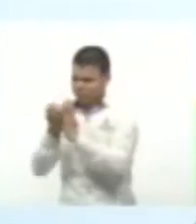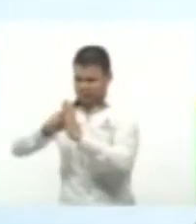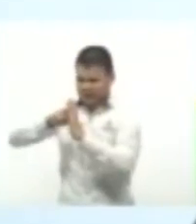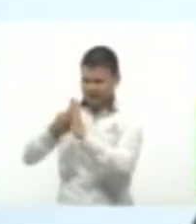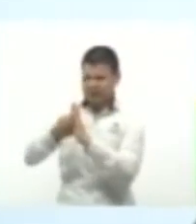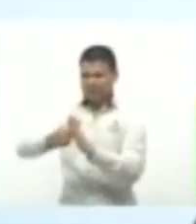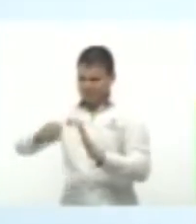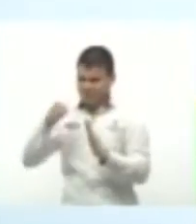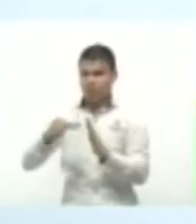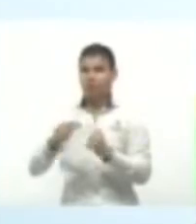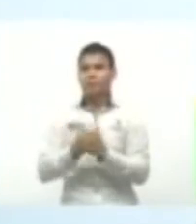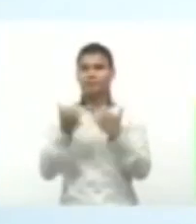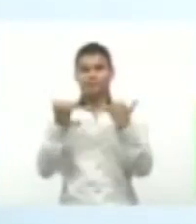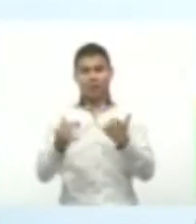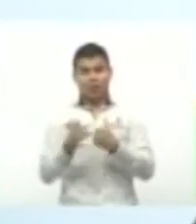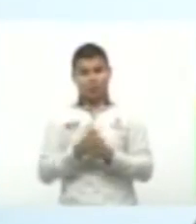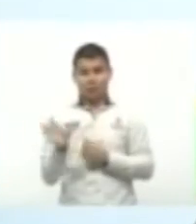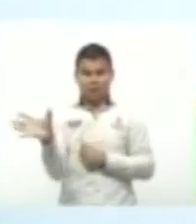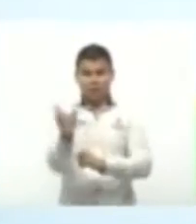más seguridad, más